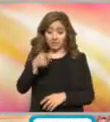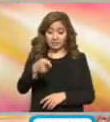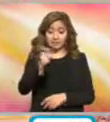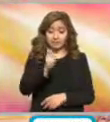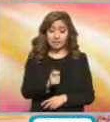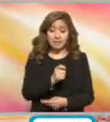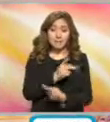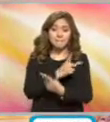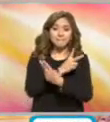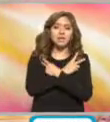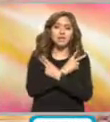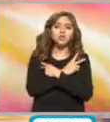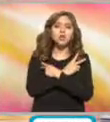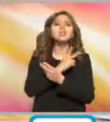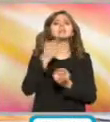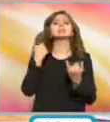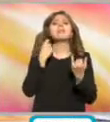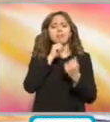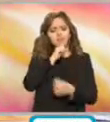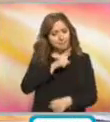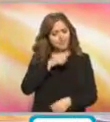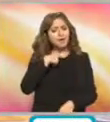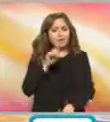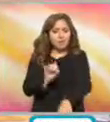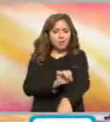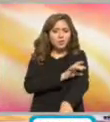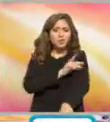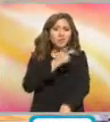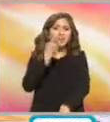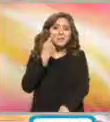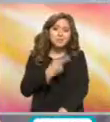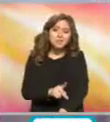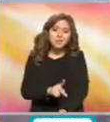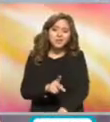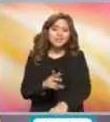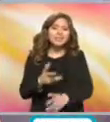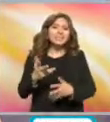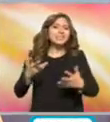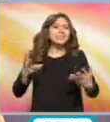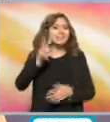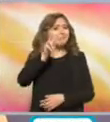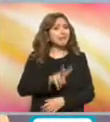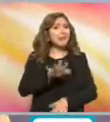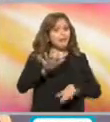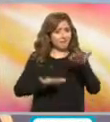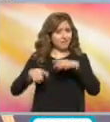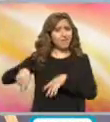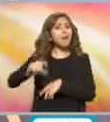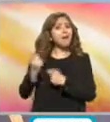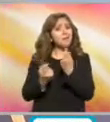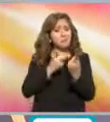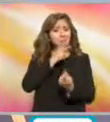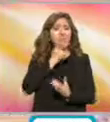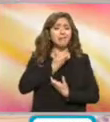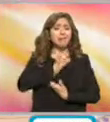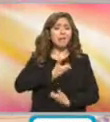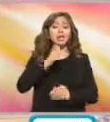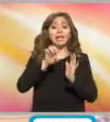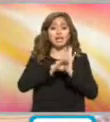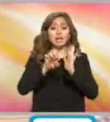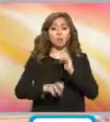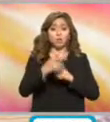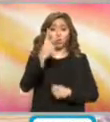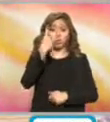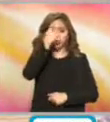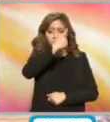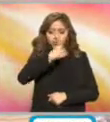vacaciones con una enorme emoción, pero también con un dejo, hay que reconocerlo, de un poquito de angustia, porque a las 2 horas de las vacaciones ya